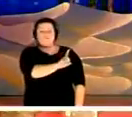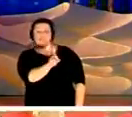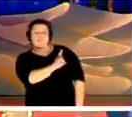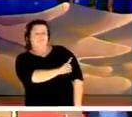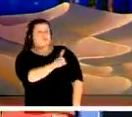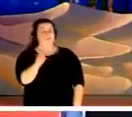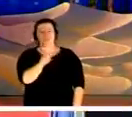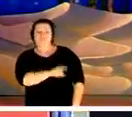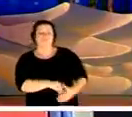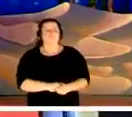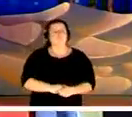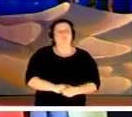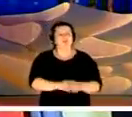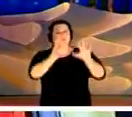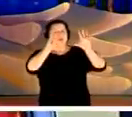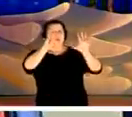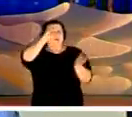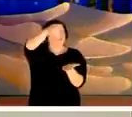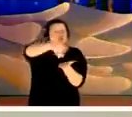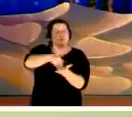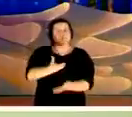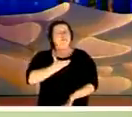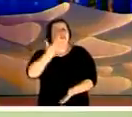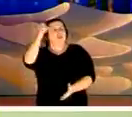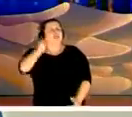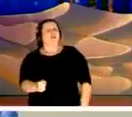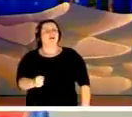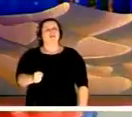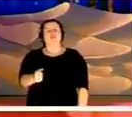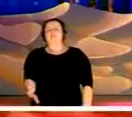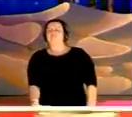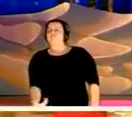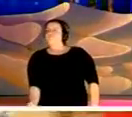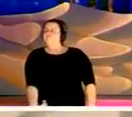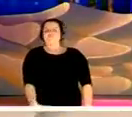Madrid. 8.000 alcaldes viviendo del cuento.